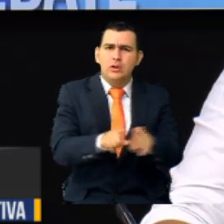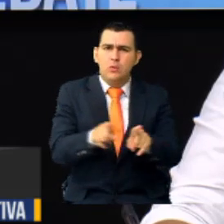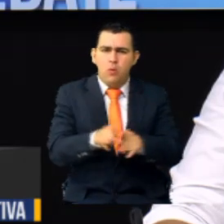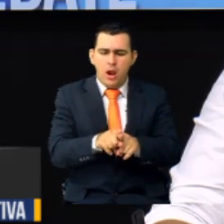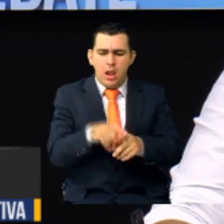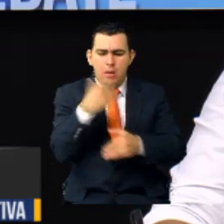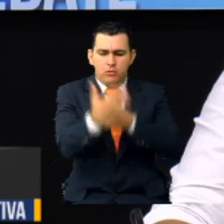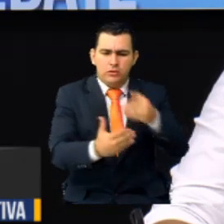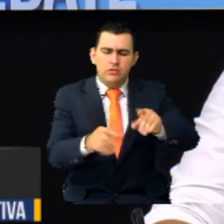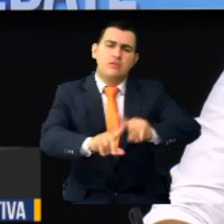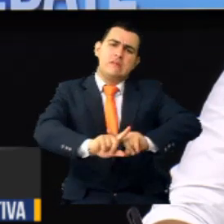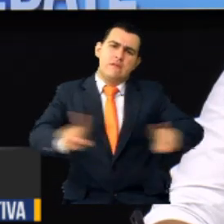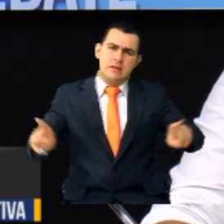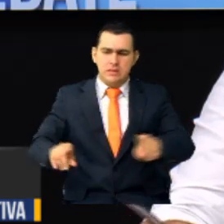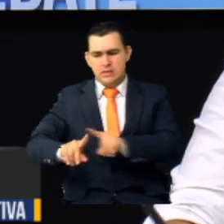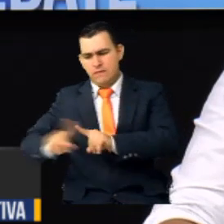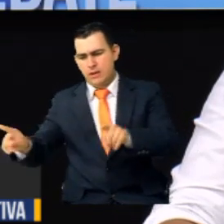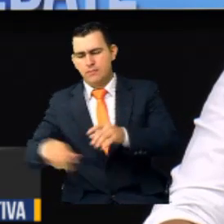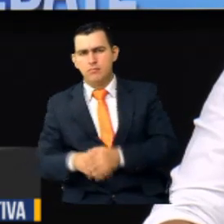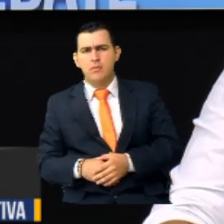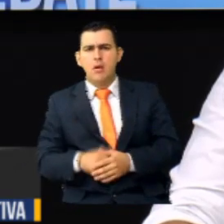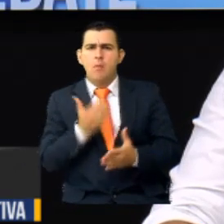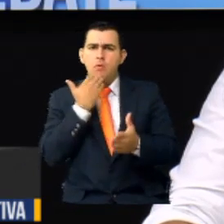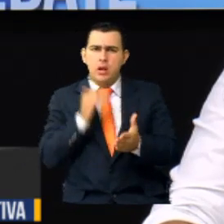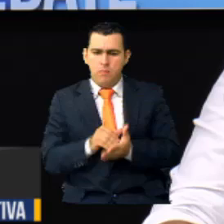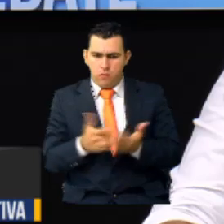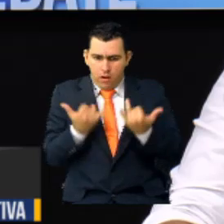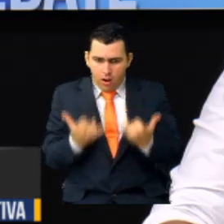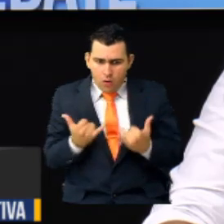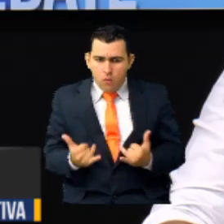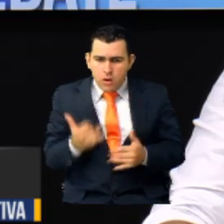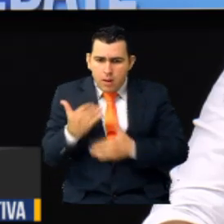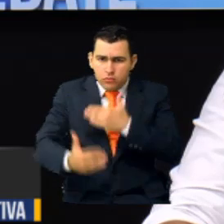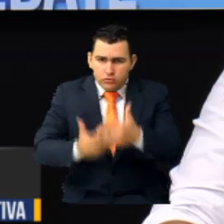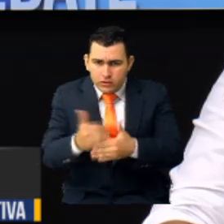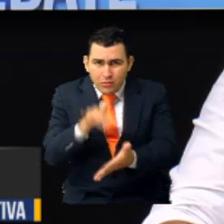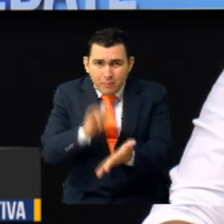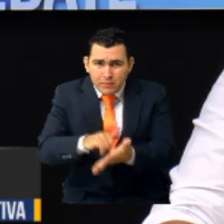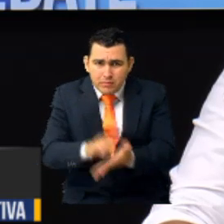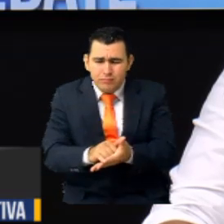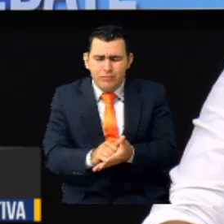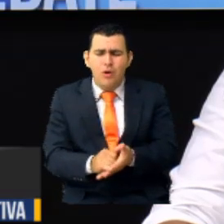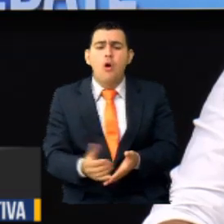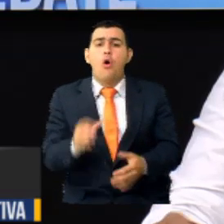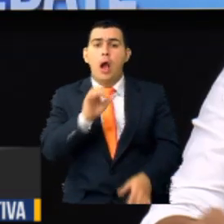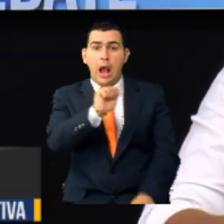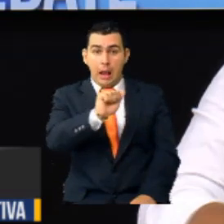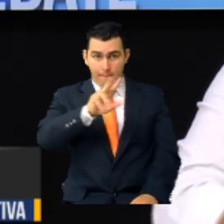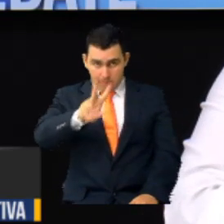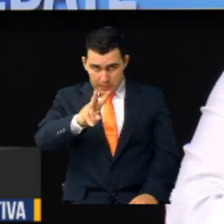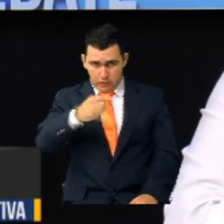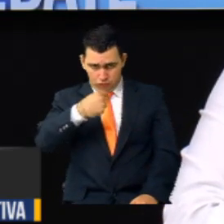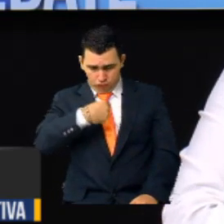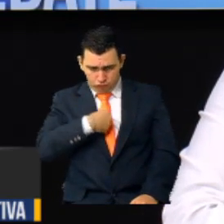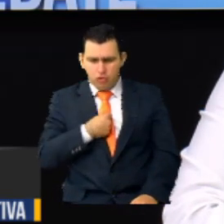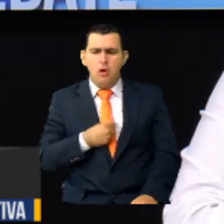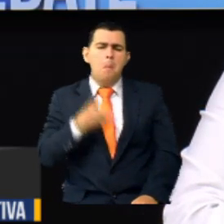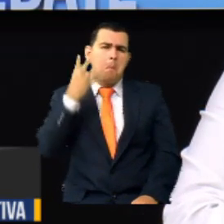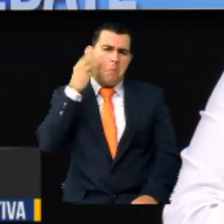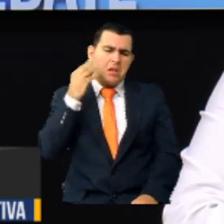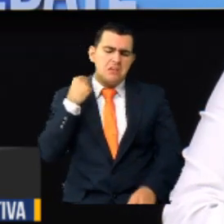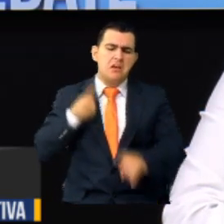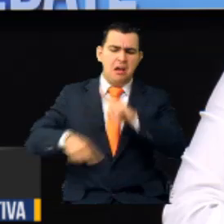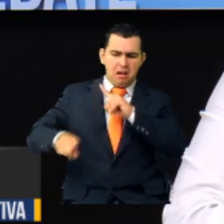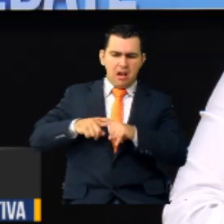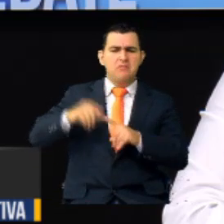completamente diferentes y que si se hace un proceso como el que está planteando, por supuesto que aquí en Álvaro Pérez Vides esta es la experiencia de cómo asumir